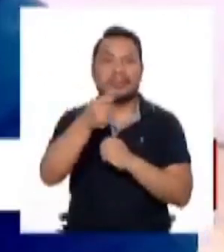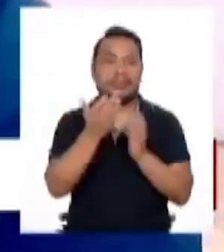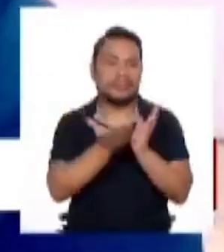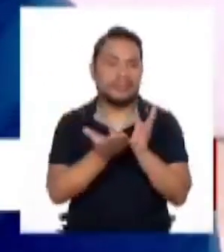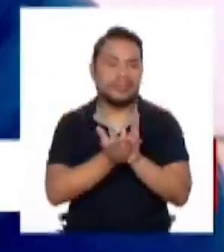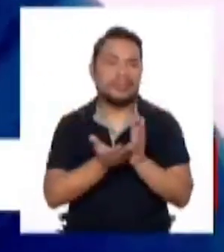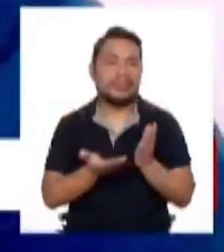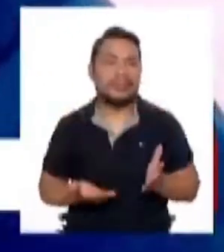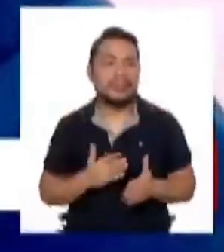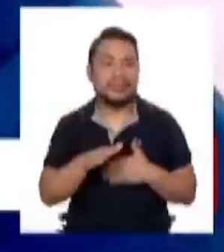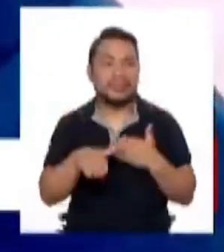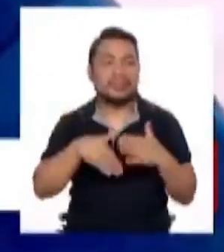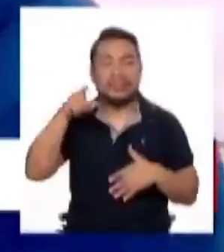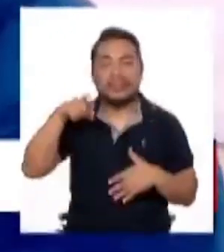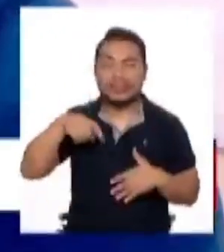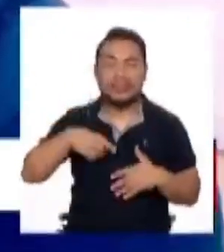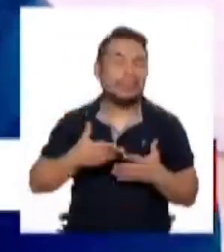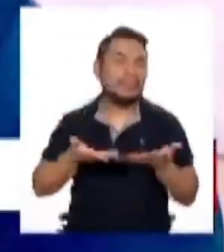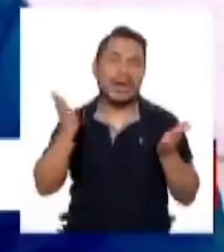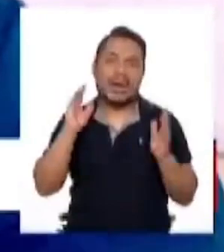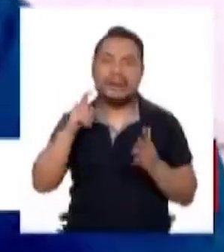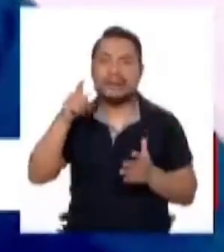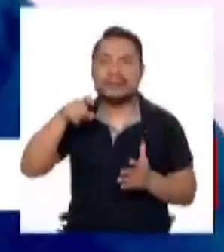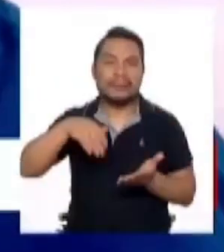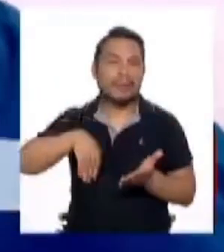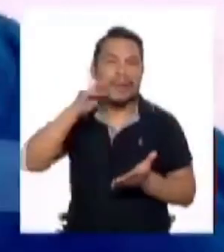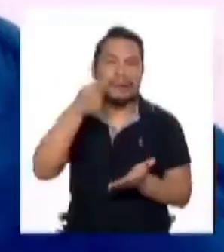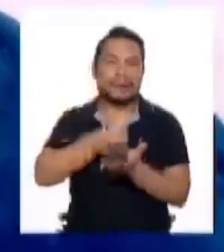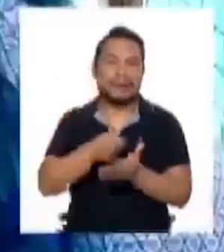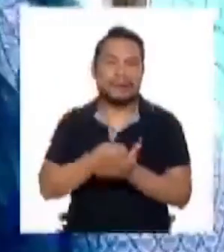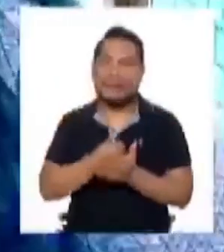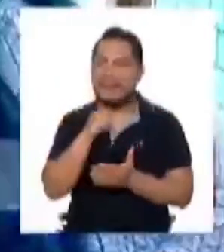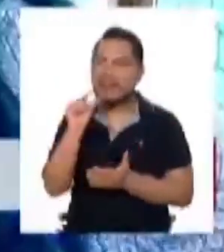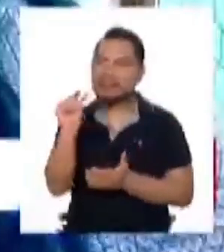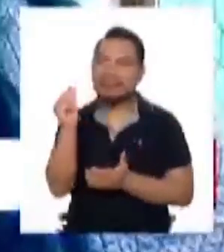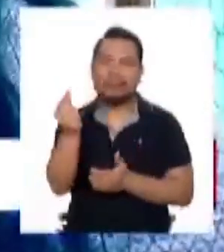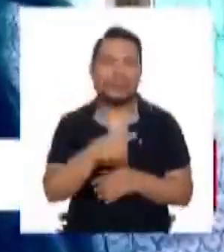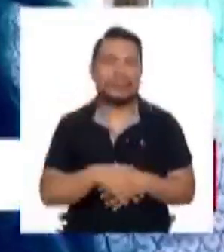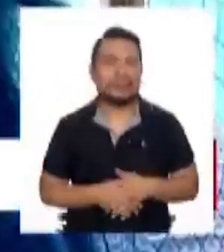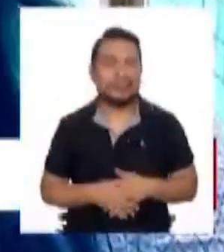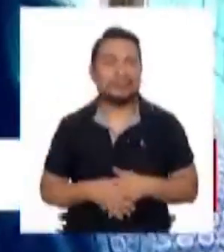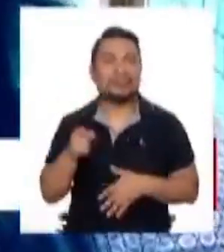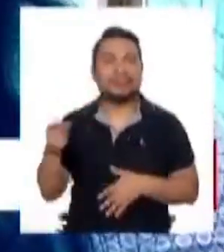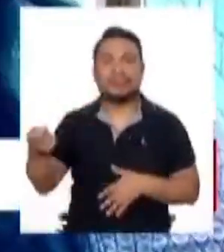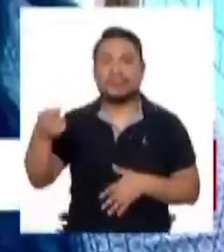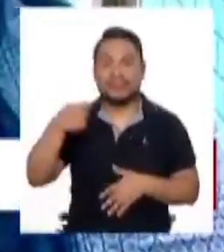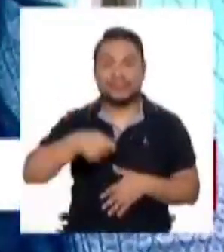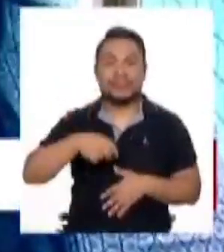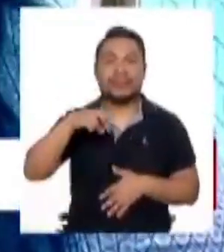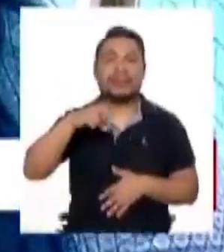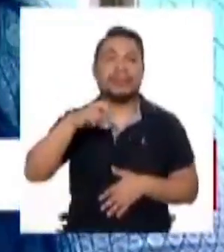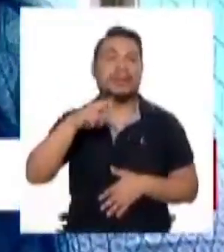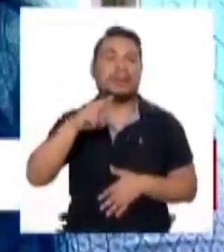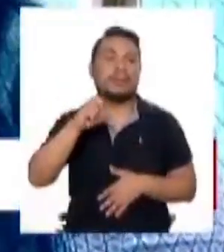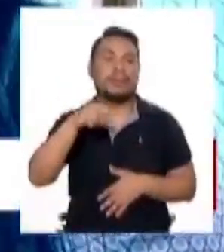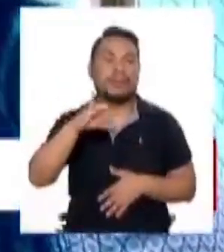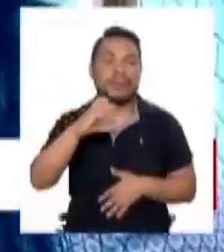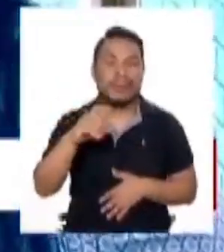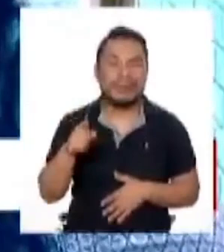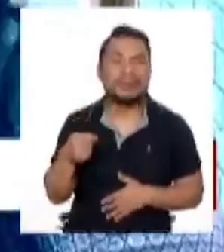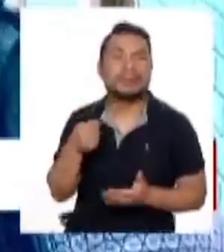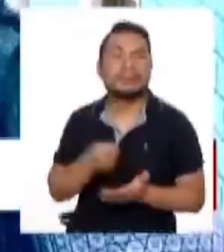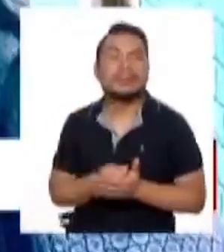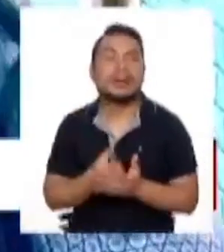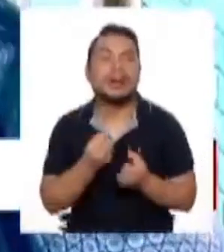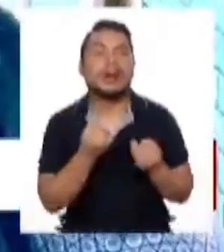instituciones, la necesidad sobrepasa, ¿no? Alcanza, sí. Lo que nos manda Proniet alcanza para